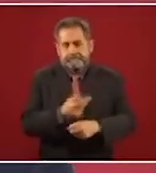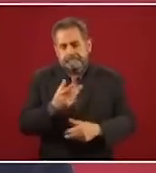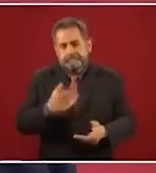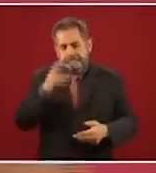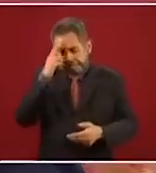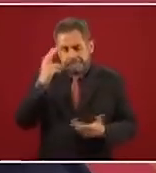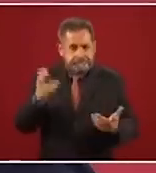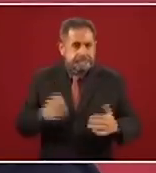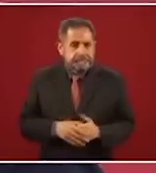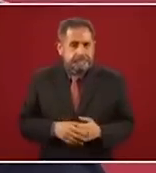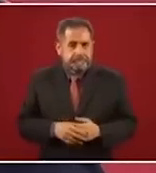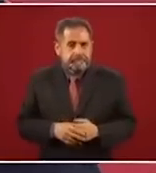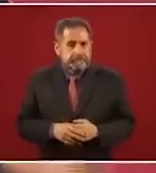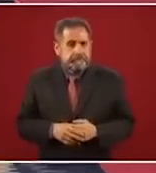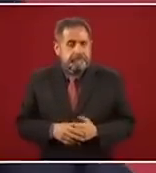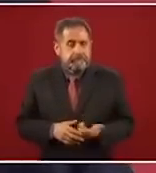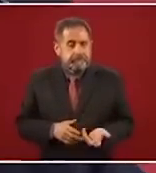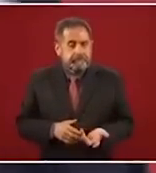es decir,